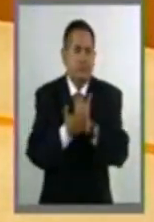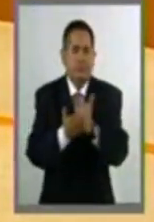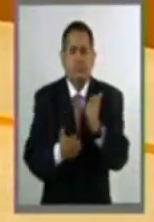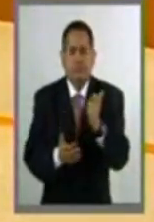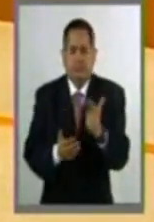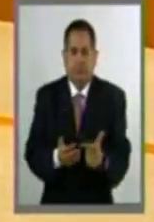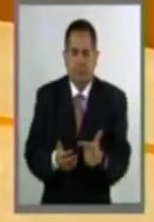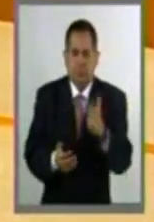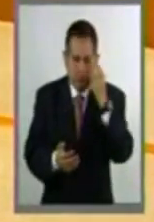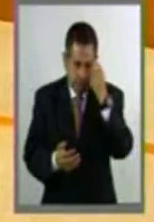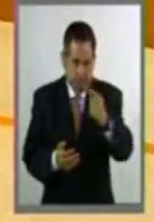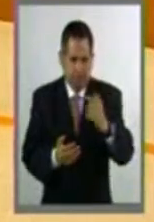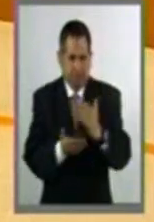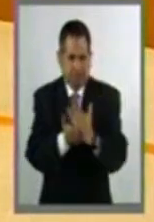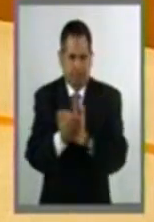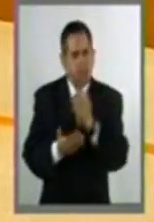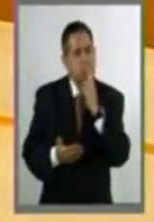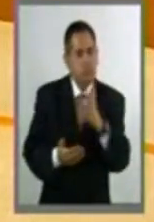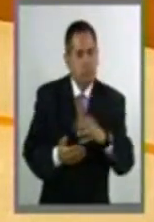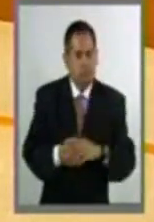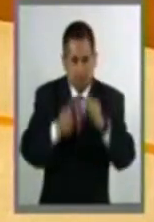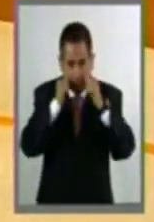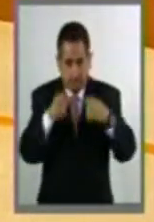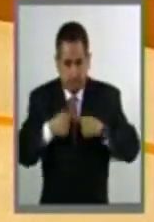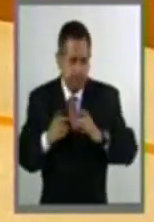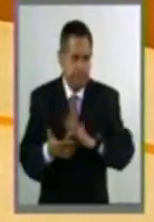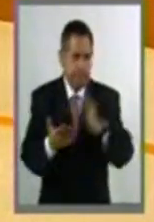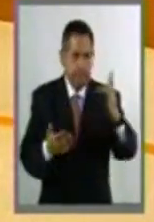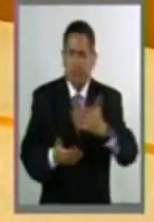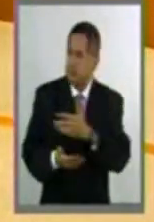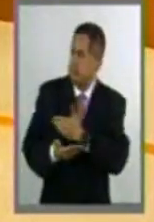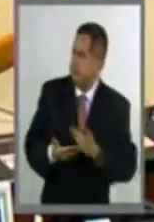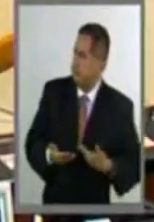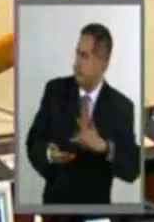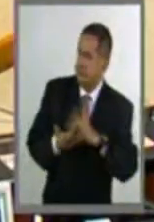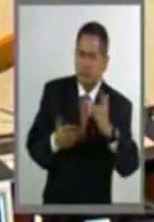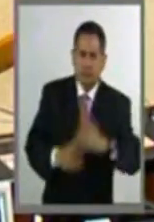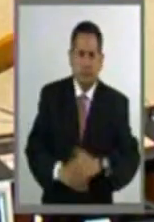mejorar la movilidad de nuestras ciudades. Por su atención, muchas gracias. Gracias, presidente. Muchas gracias.